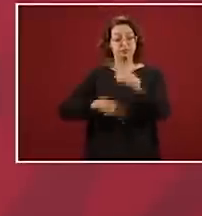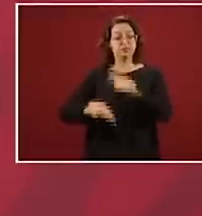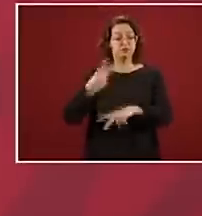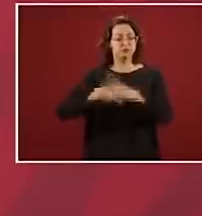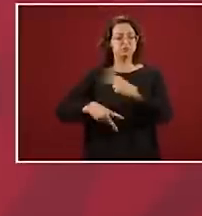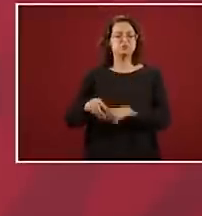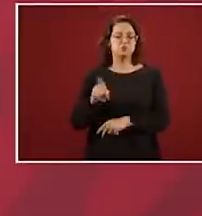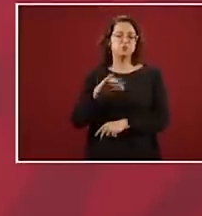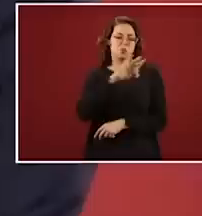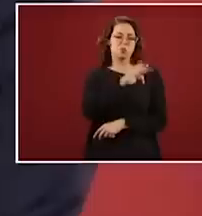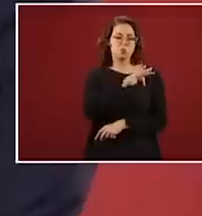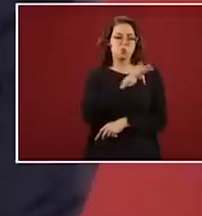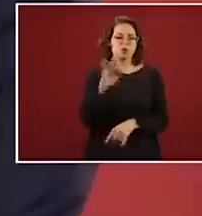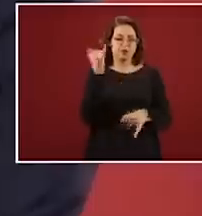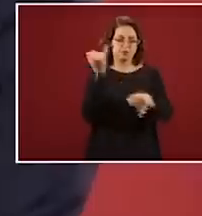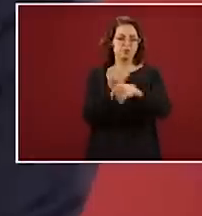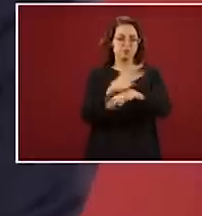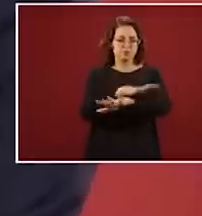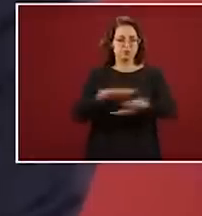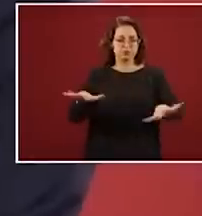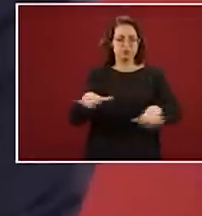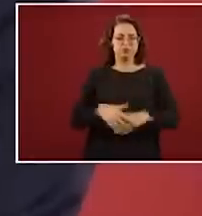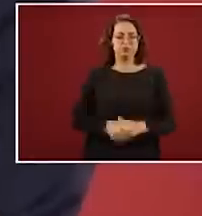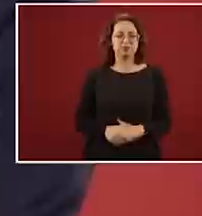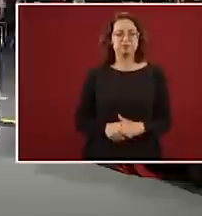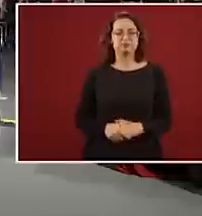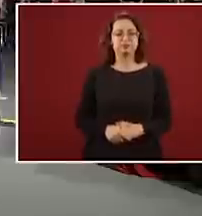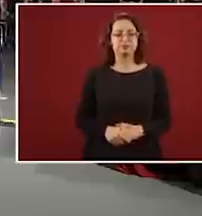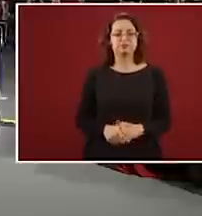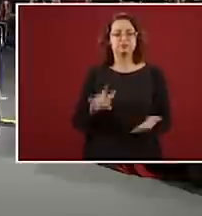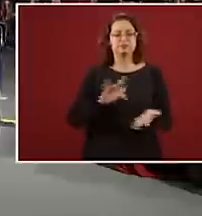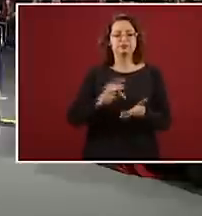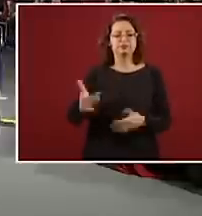seguramente van a informar sobre esto, sobre este plan.